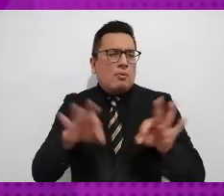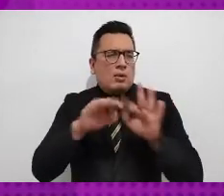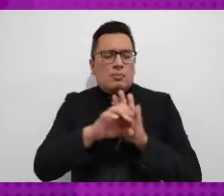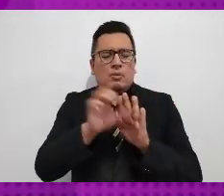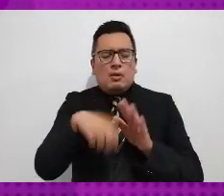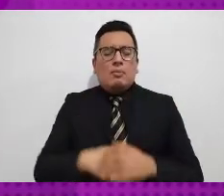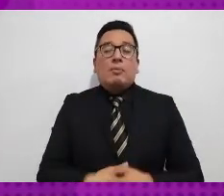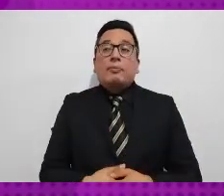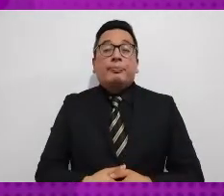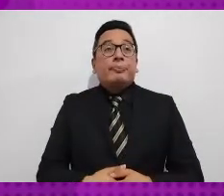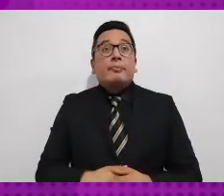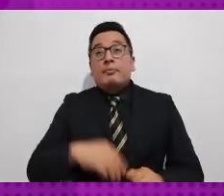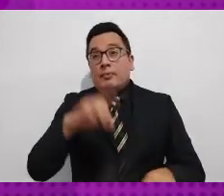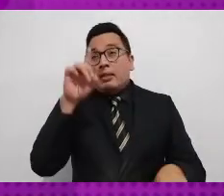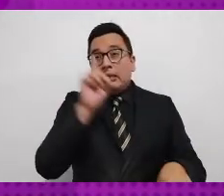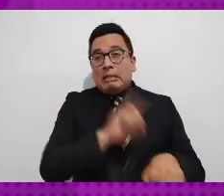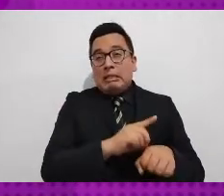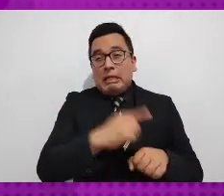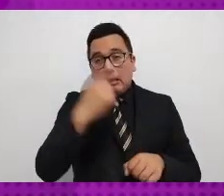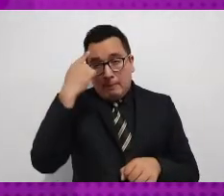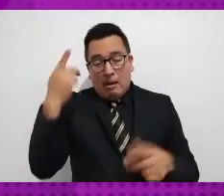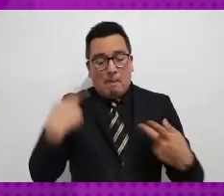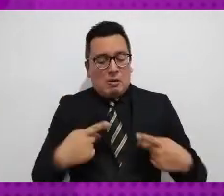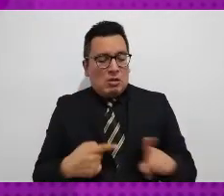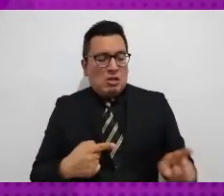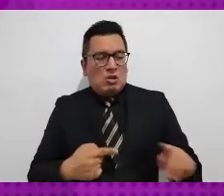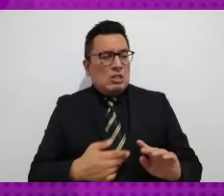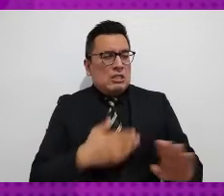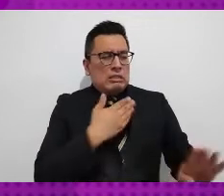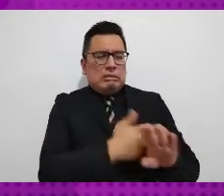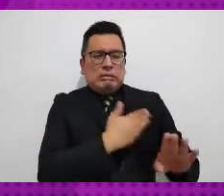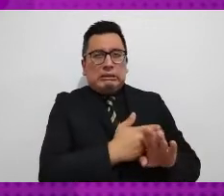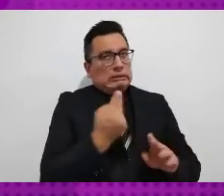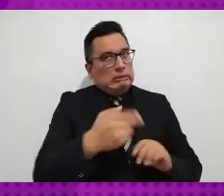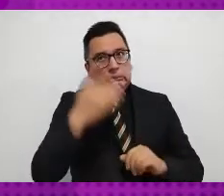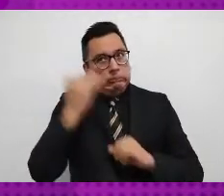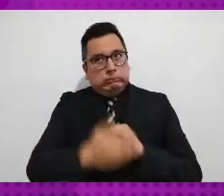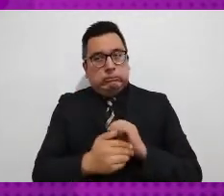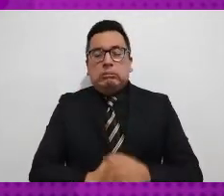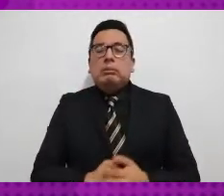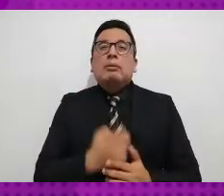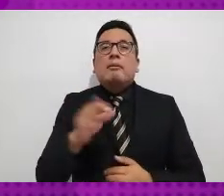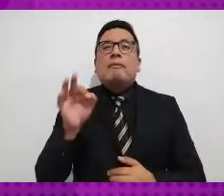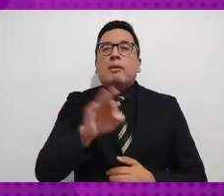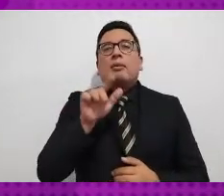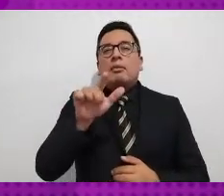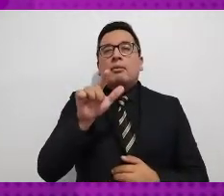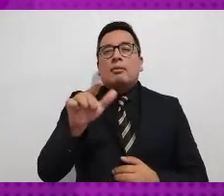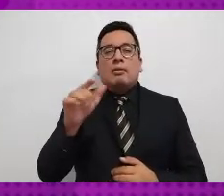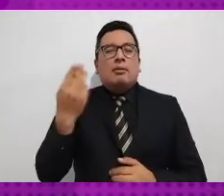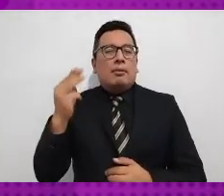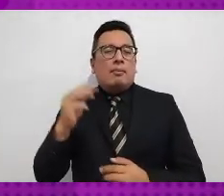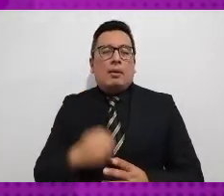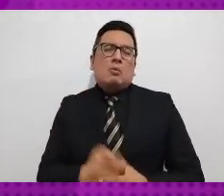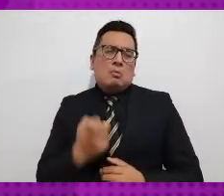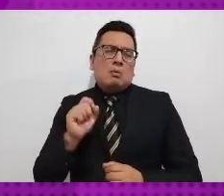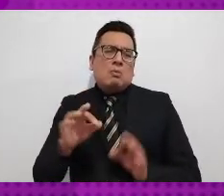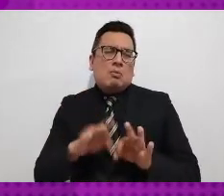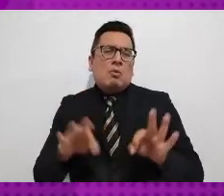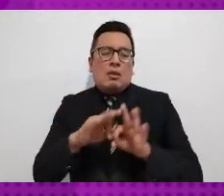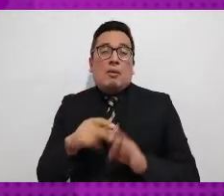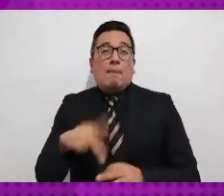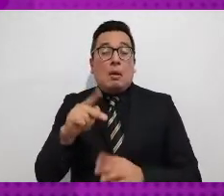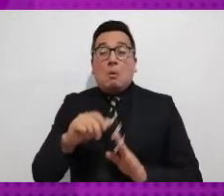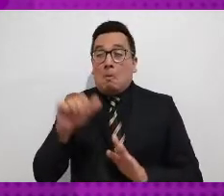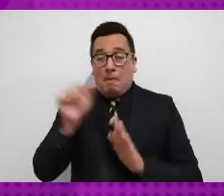contra la LGBTI-fobia, el 17 de mayo, también es una de las cosas importantes. Sin embargo, el mes del orgullo,